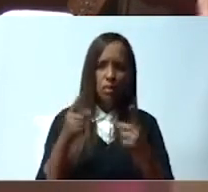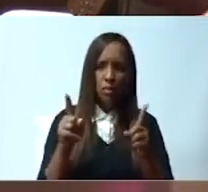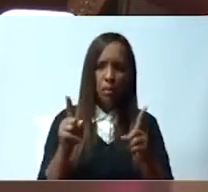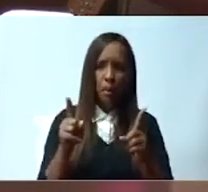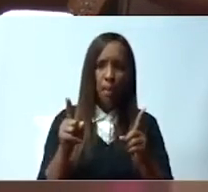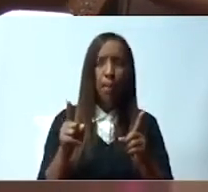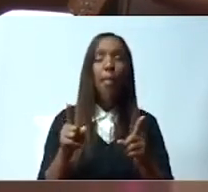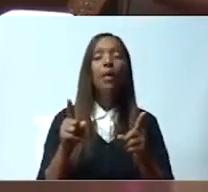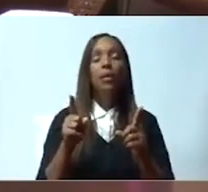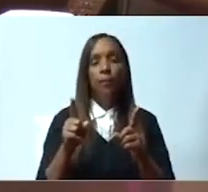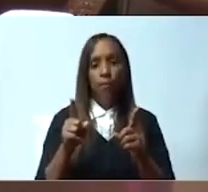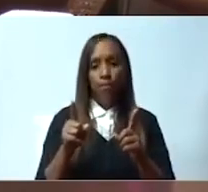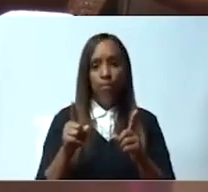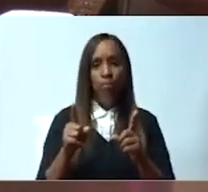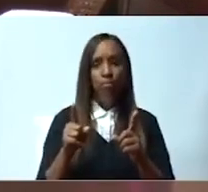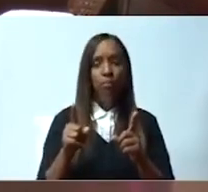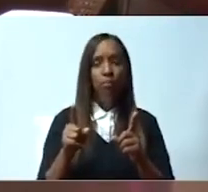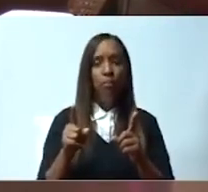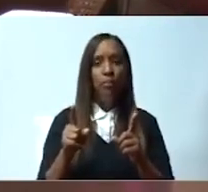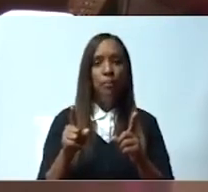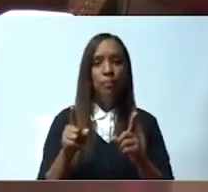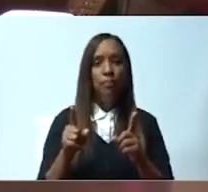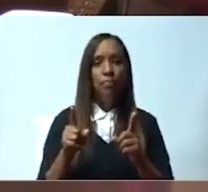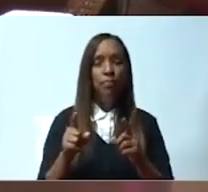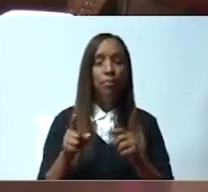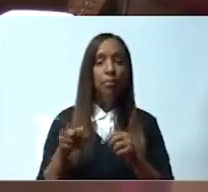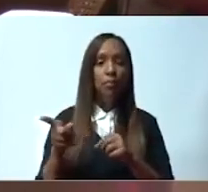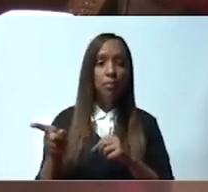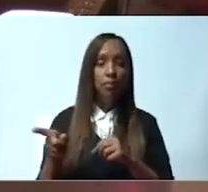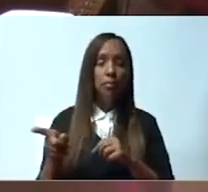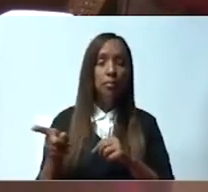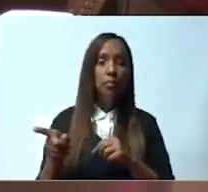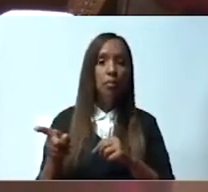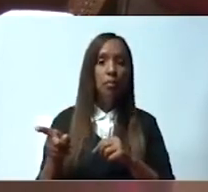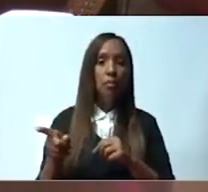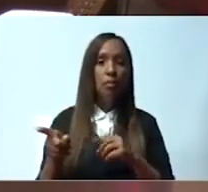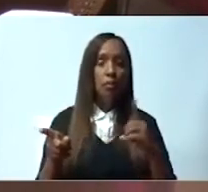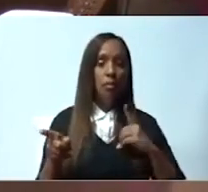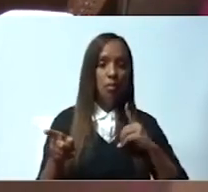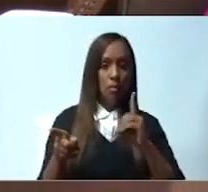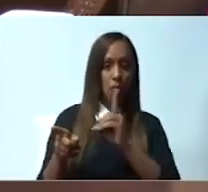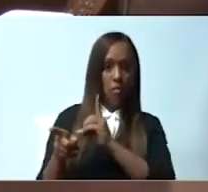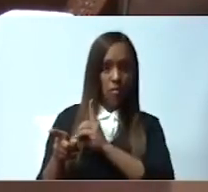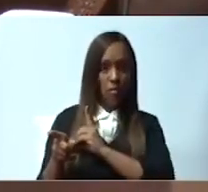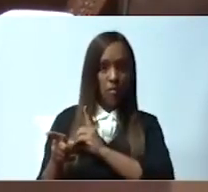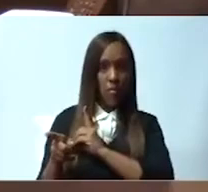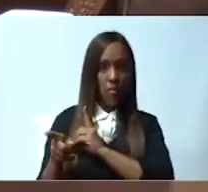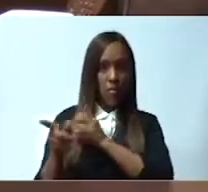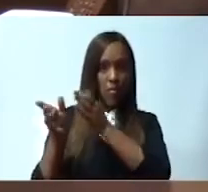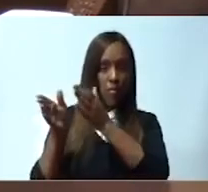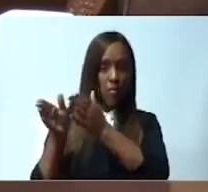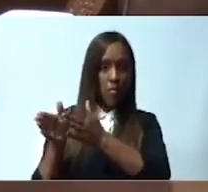Hay una modificación del diputado proponente del mismo, que es el diputado